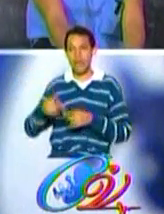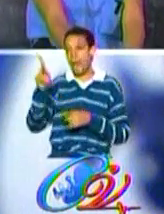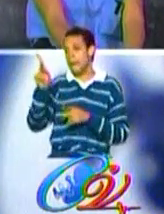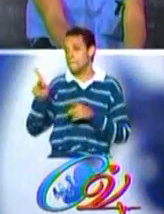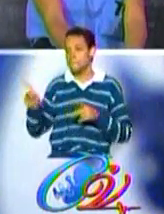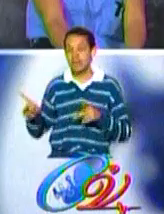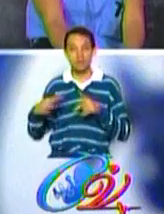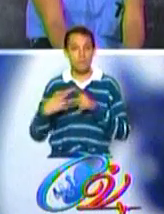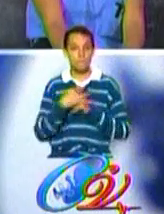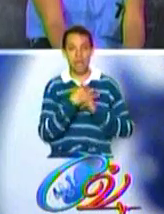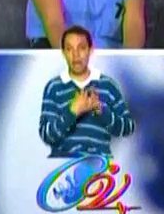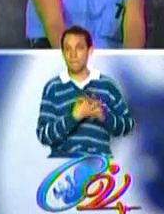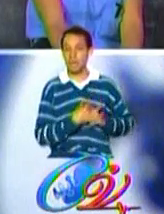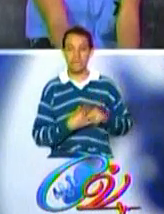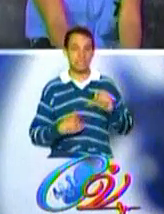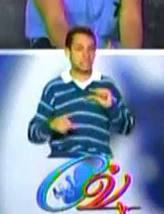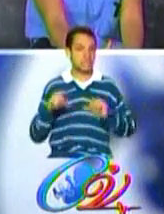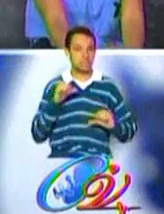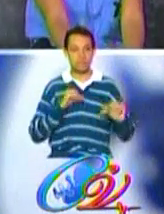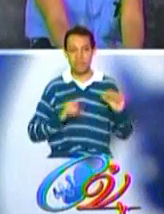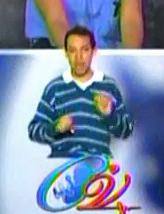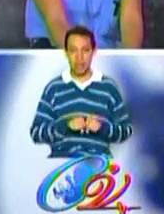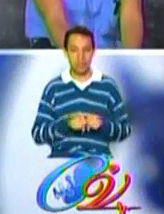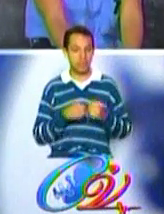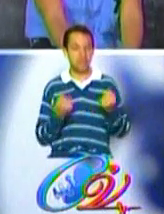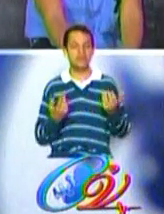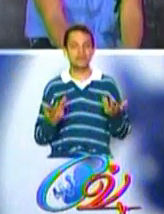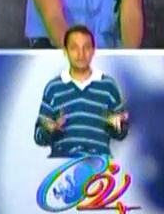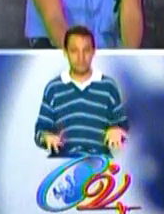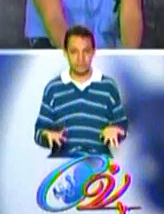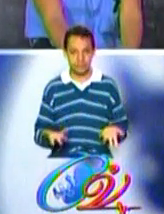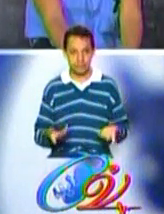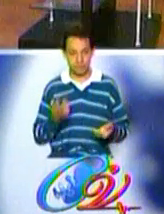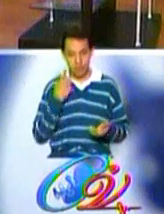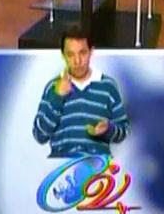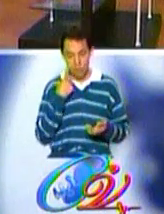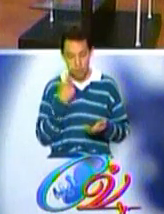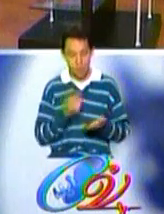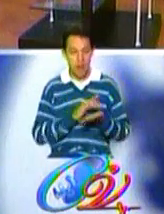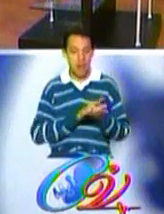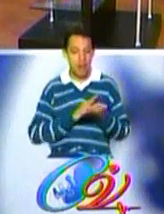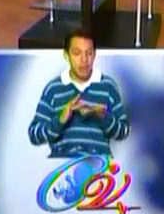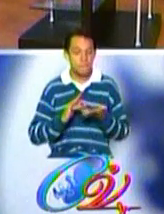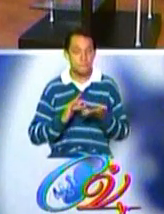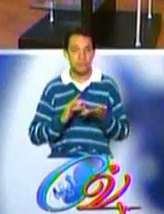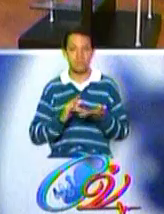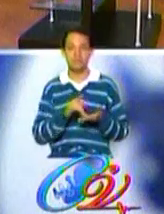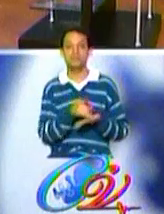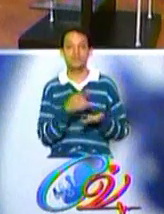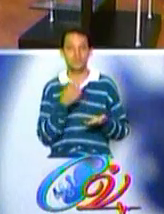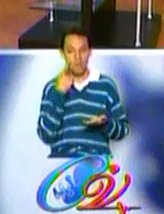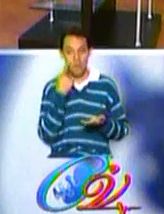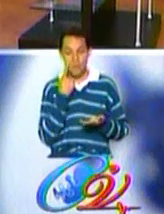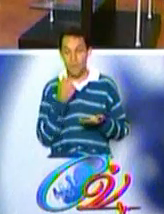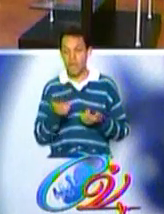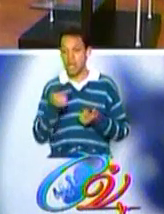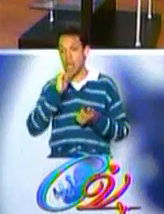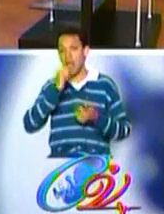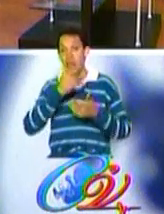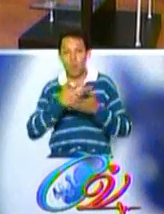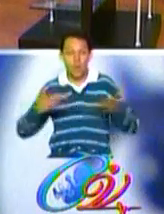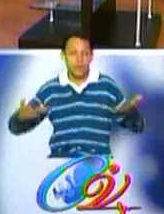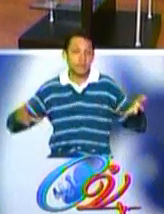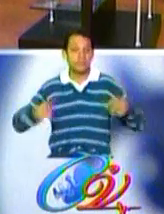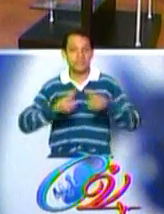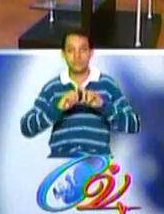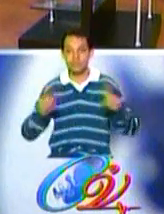los químicos, entonces no podemos exponerlos a No, ellos. antes lo están desintoxicando. Sí. Pecado sería darle un Pero a veces natural.